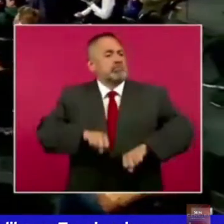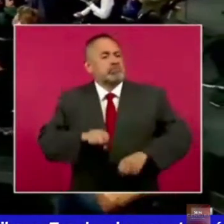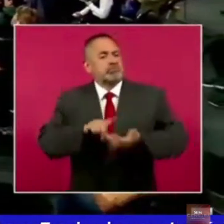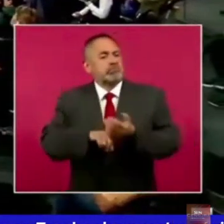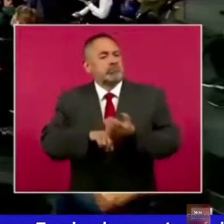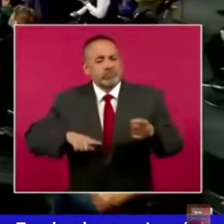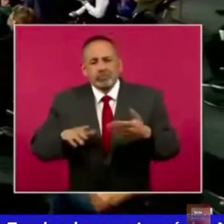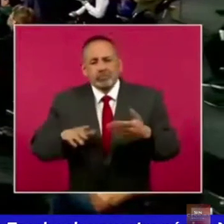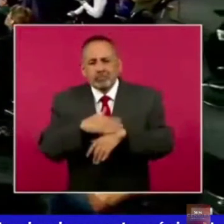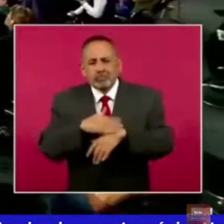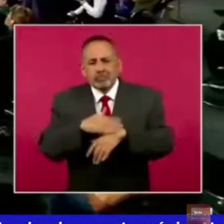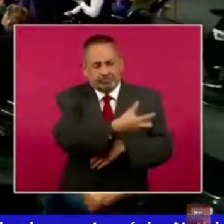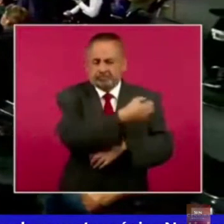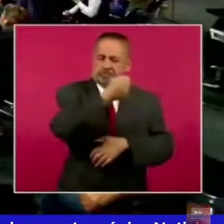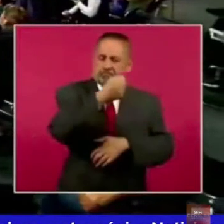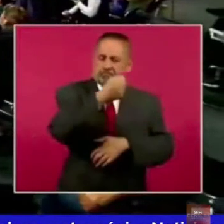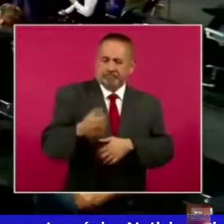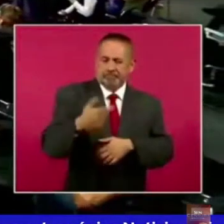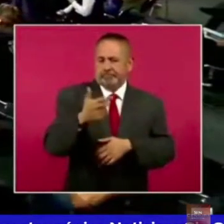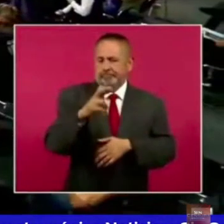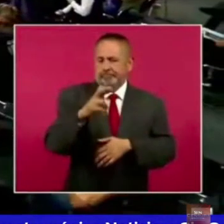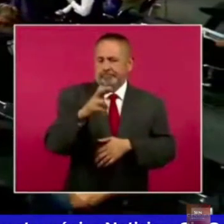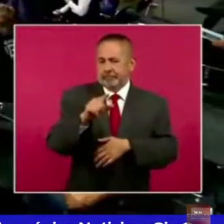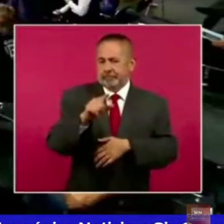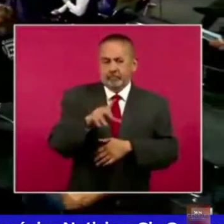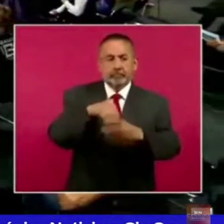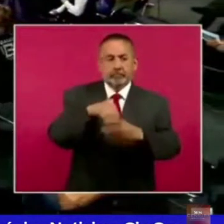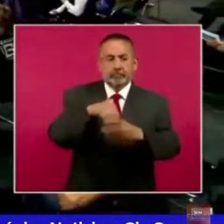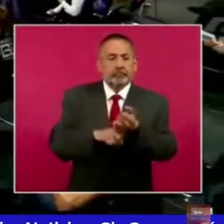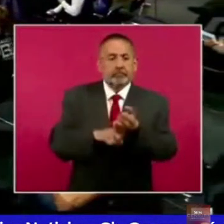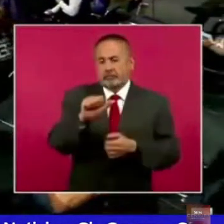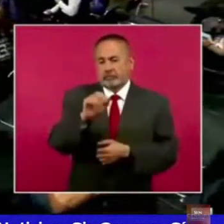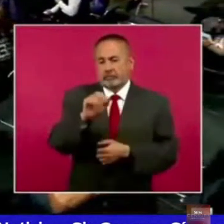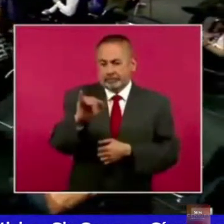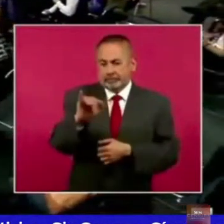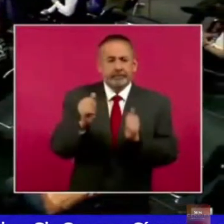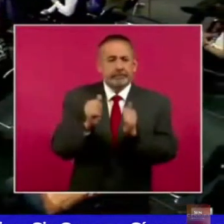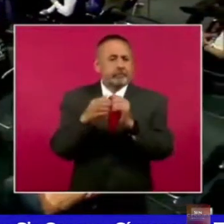por qué llegó al AFI con Fox,